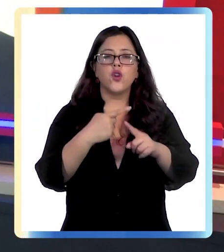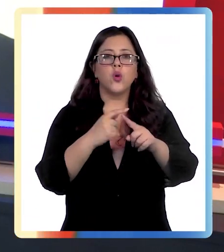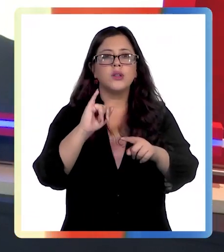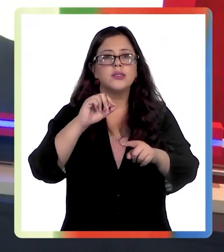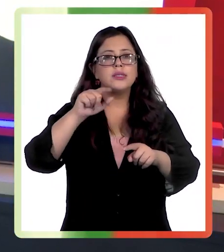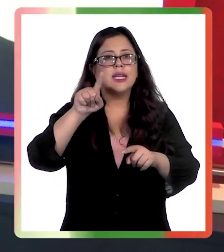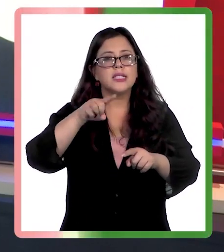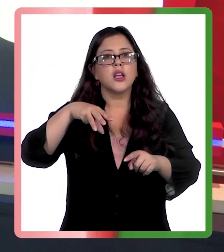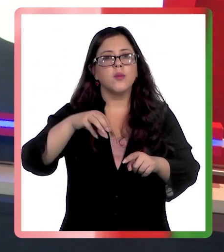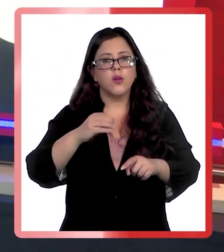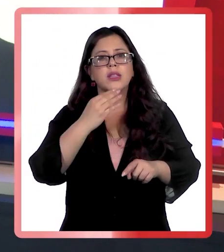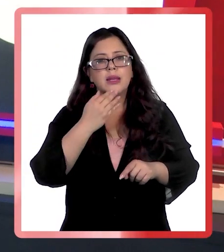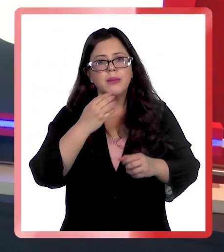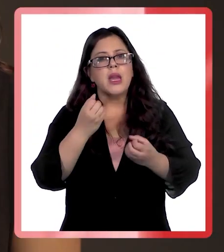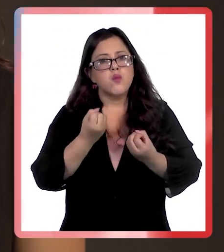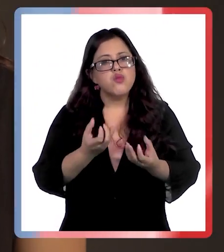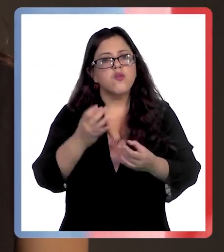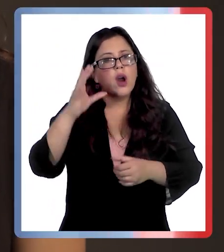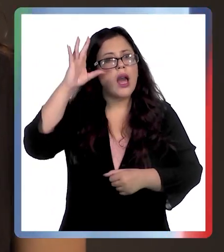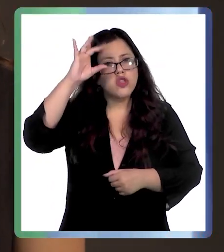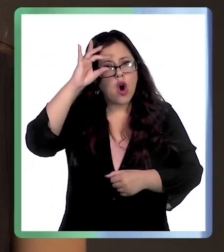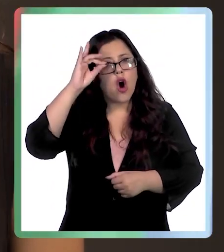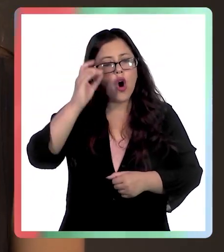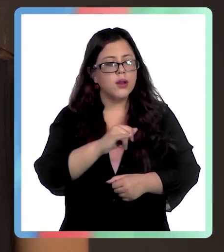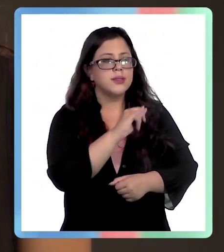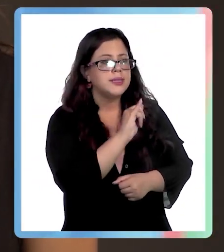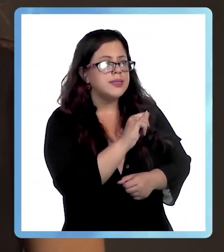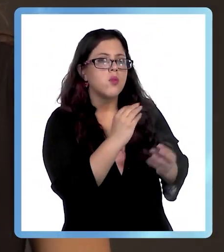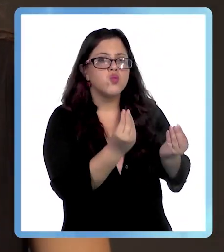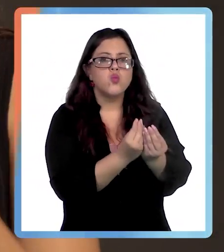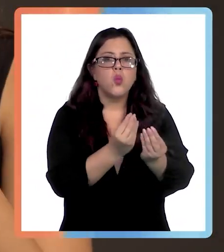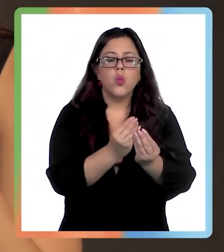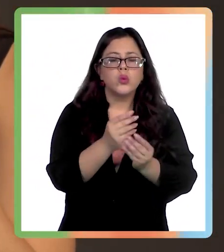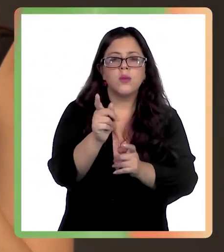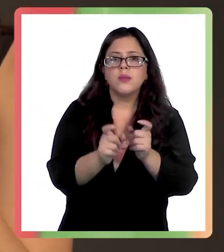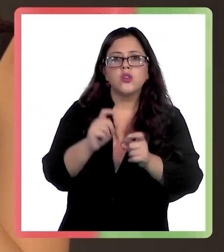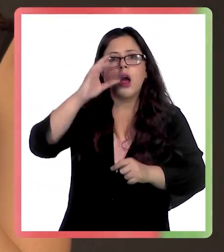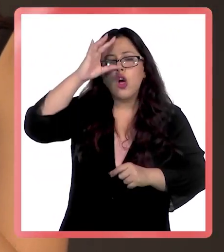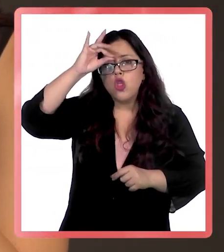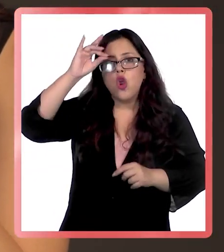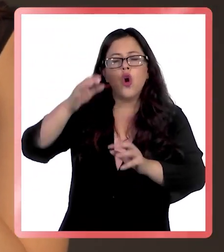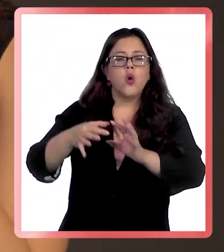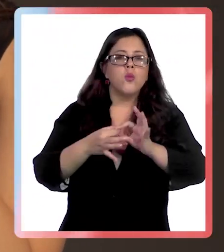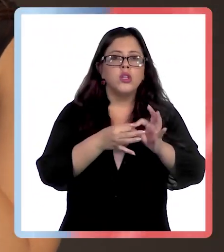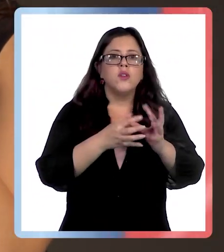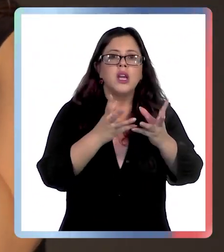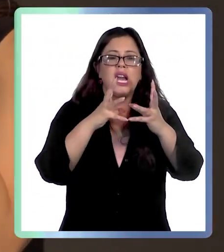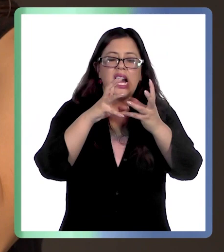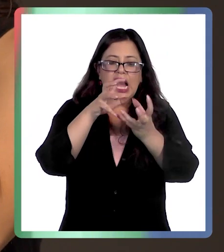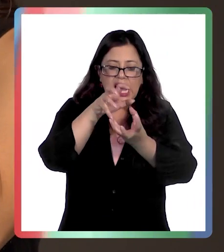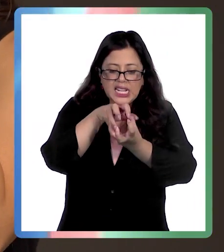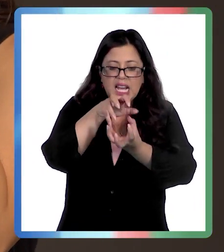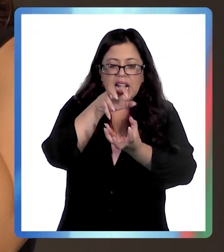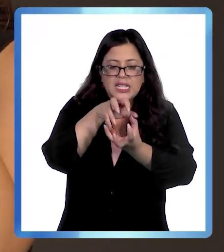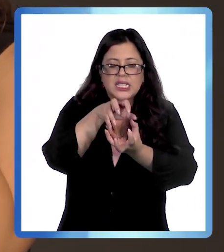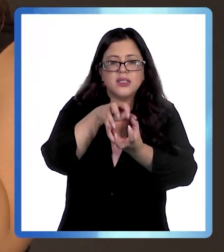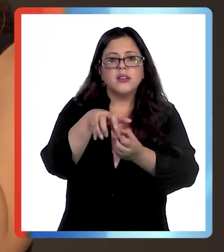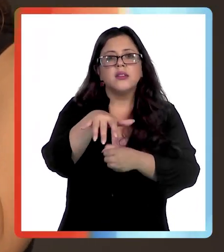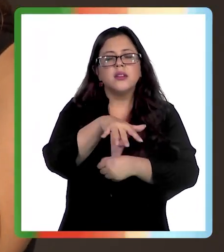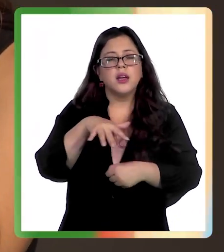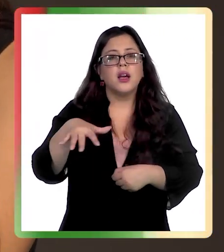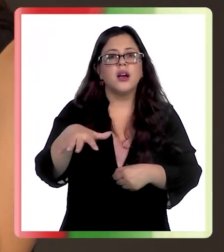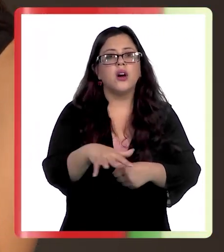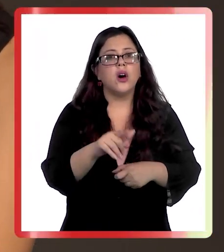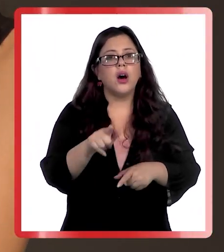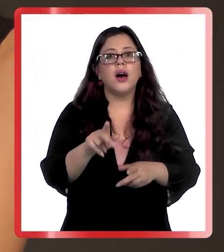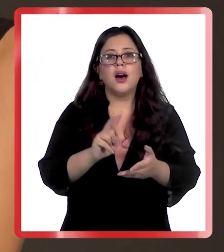generar fuertes dolores de cabeza además Oy impresionante la cantidad de jaquecas que hemos tratado producto del bruxismo y producto de todo este tipo de